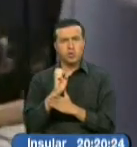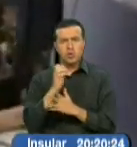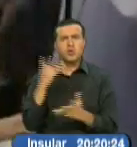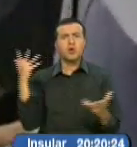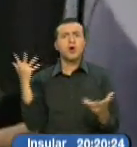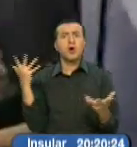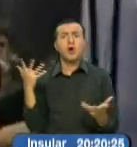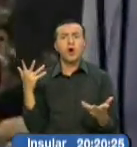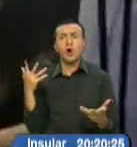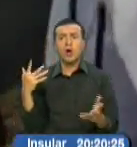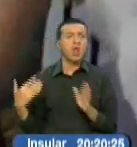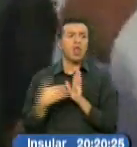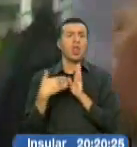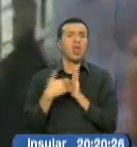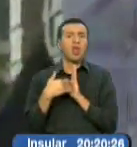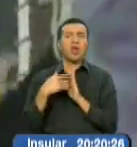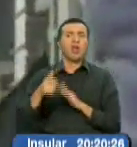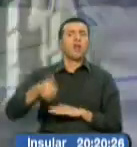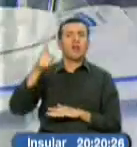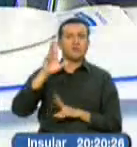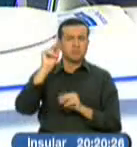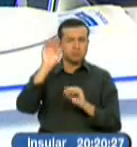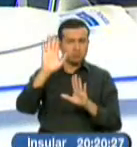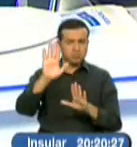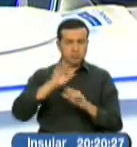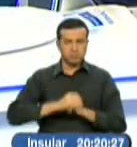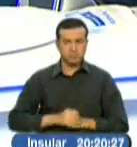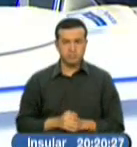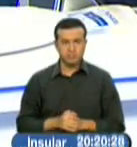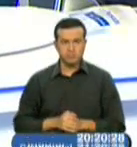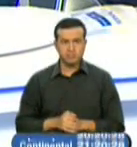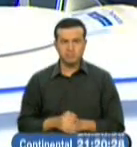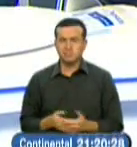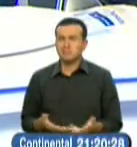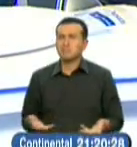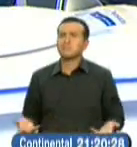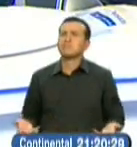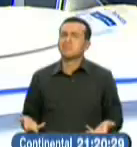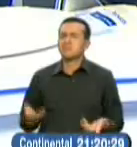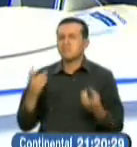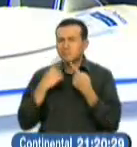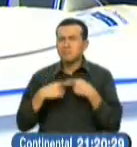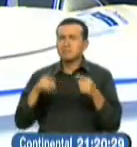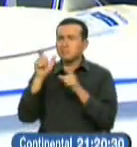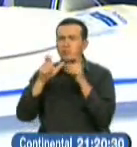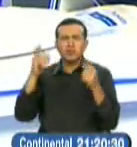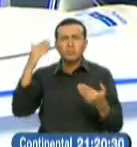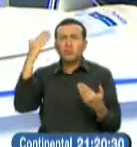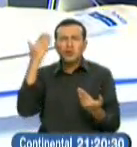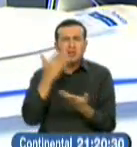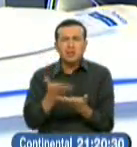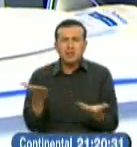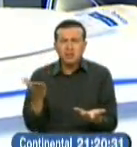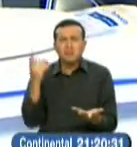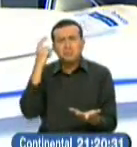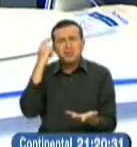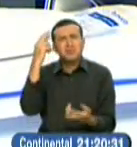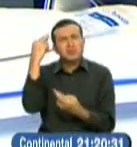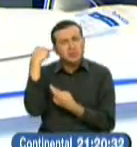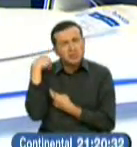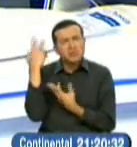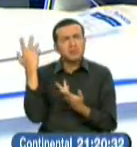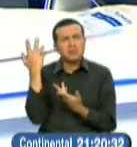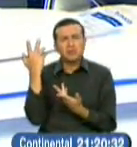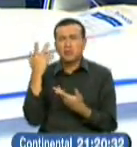nos vamos a dejar vencer de este tirano. ¿Qué le dicen a usted este tipo de expresiones de actores políticos, de quienes deberían ser